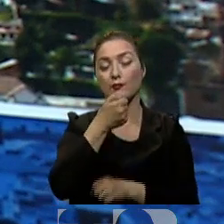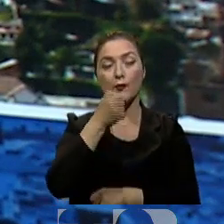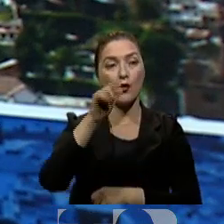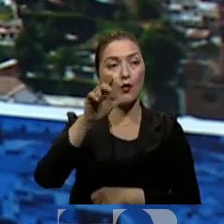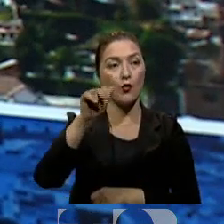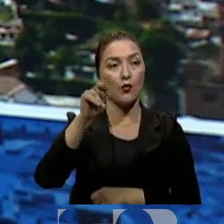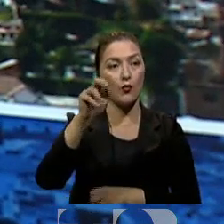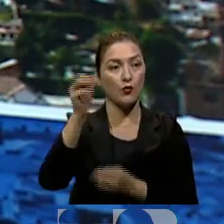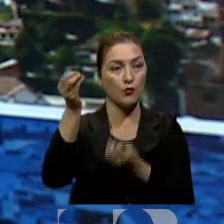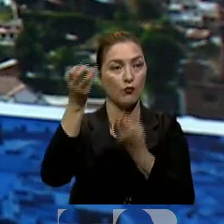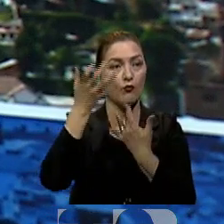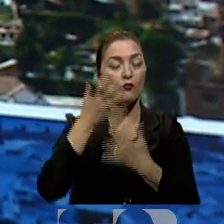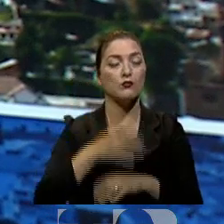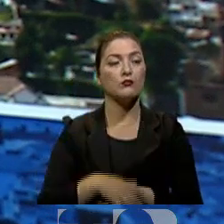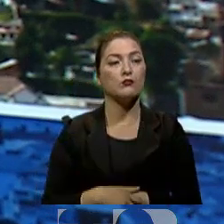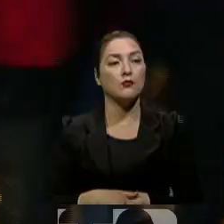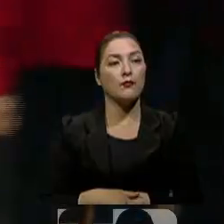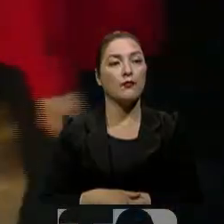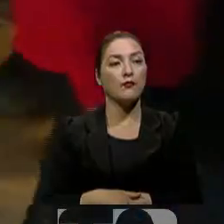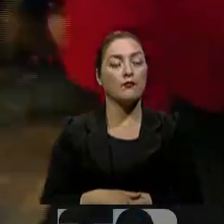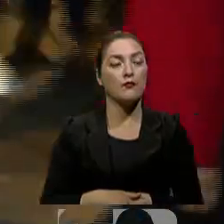desarrolló esta marcha.